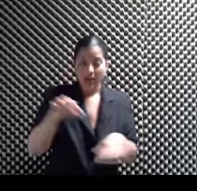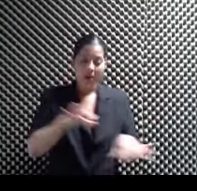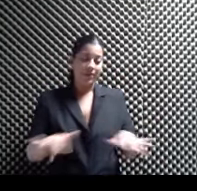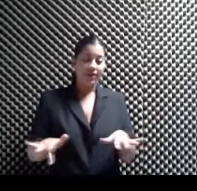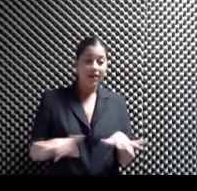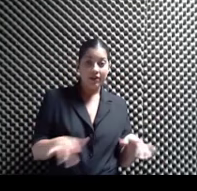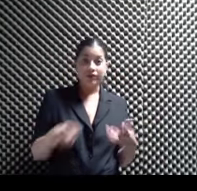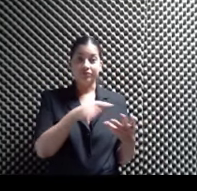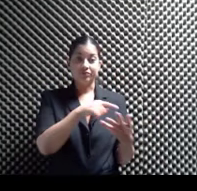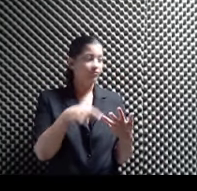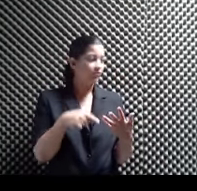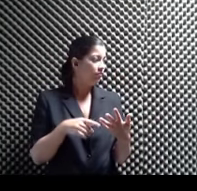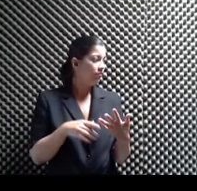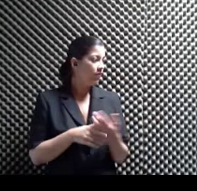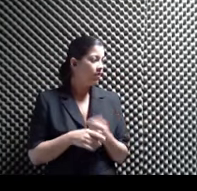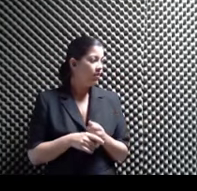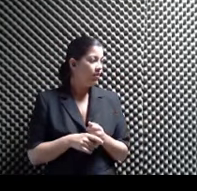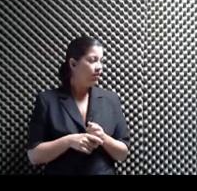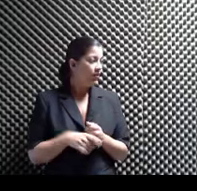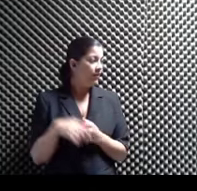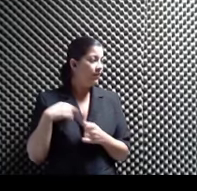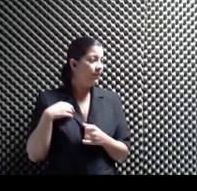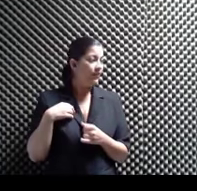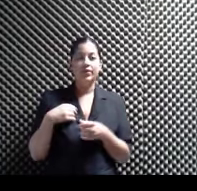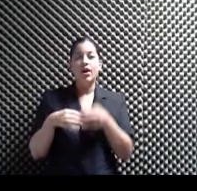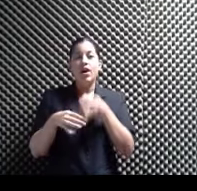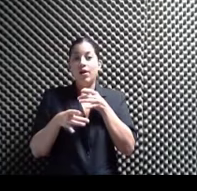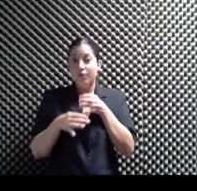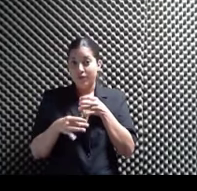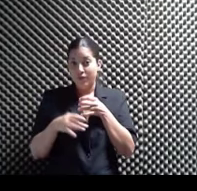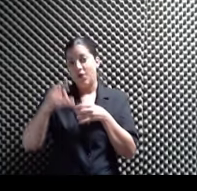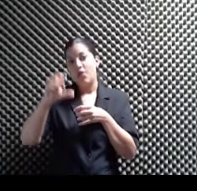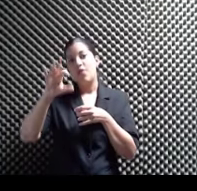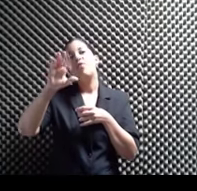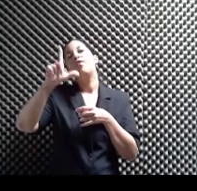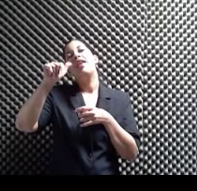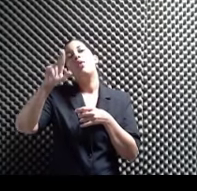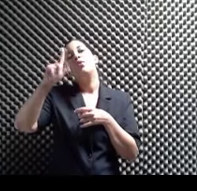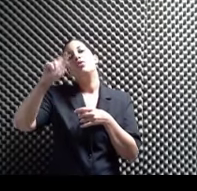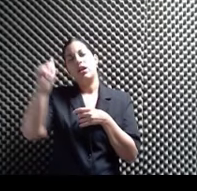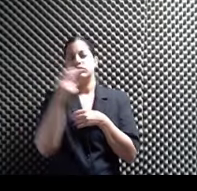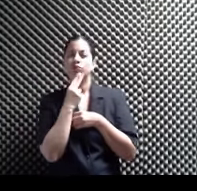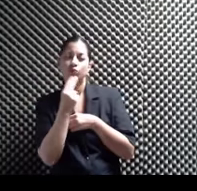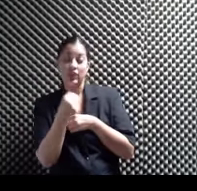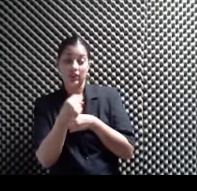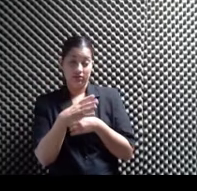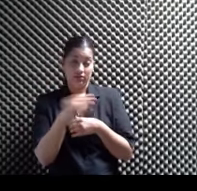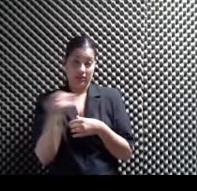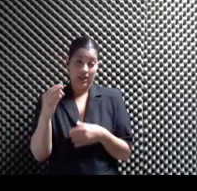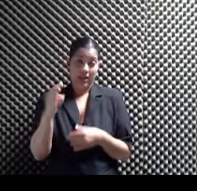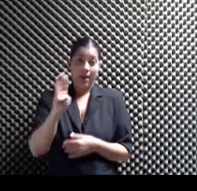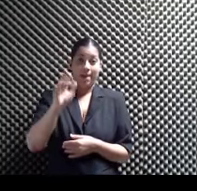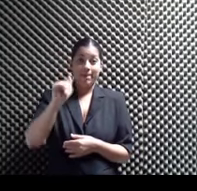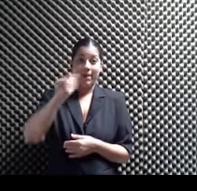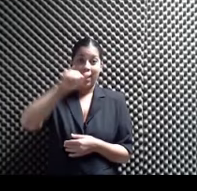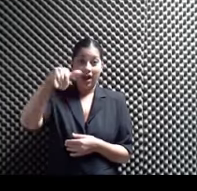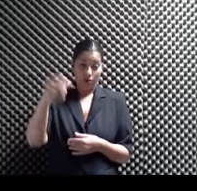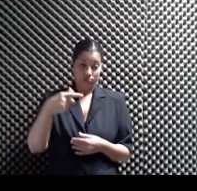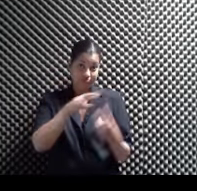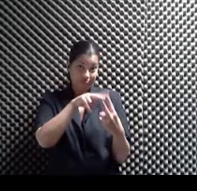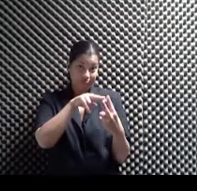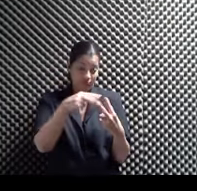elemento De los sintetizadores Tengo una flauta dulce En uno de los temas Y yo tocando El bajo sin trastes Y el bajo con trastes ¿Y vamos a